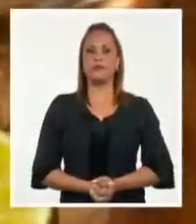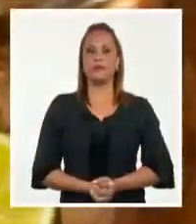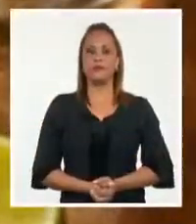de la televisión cubana